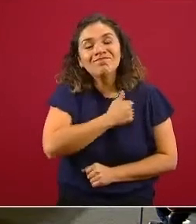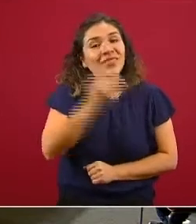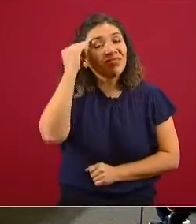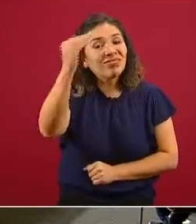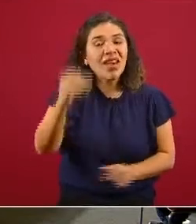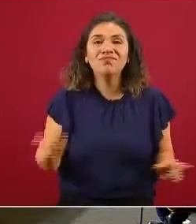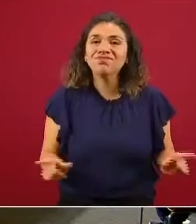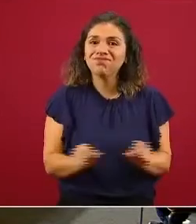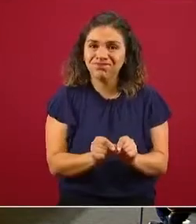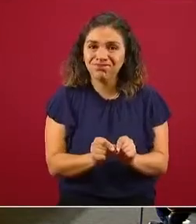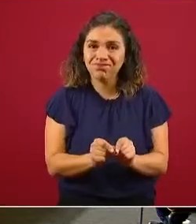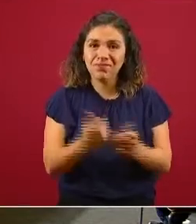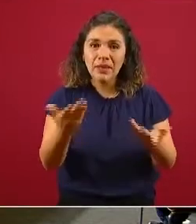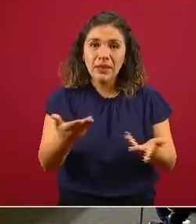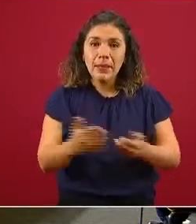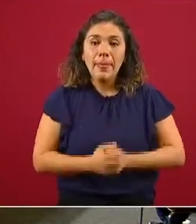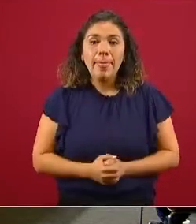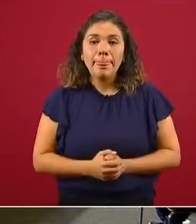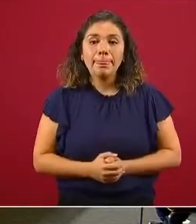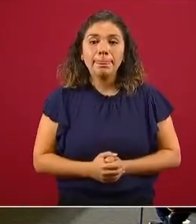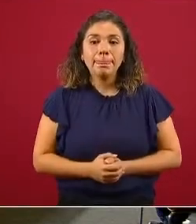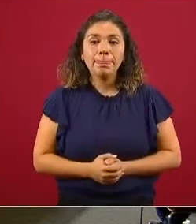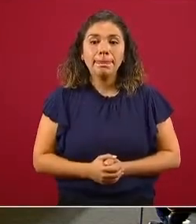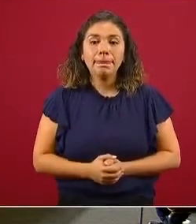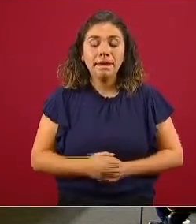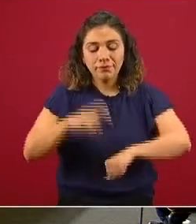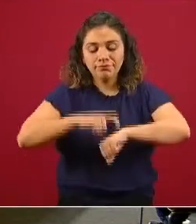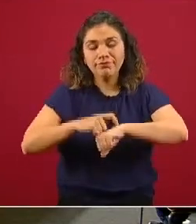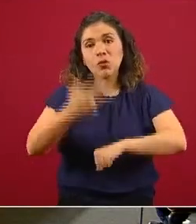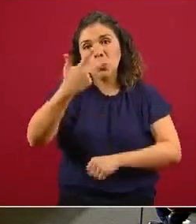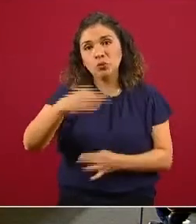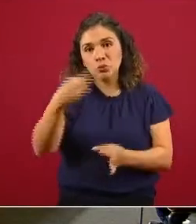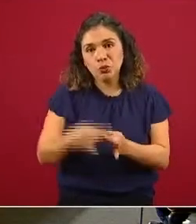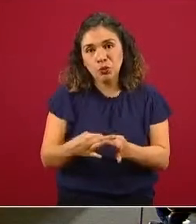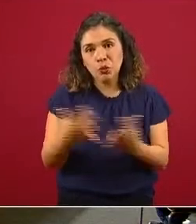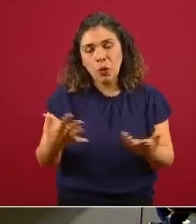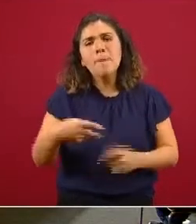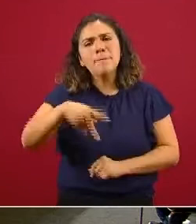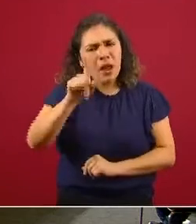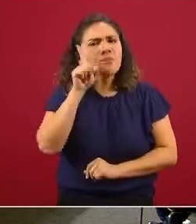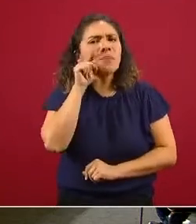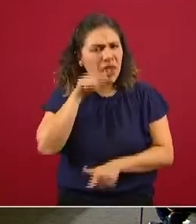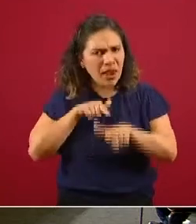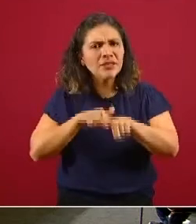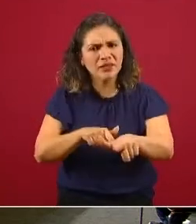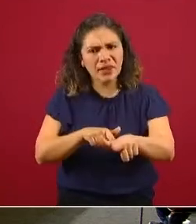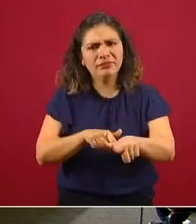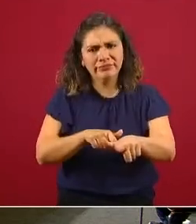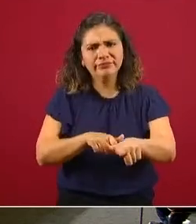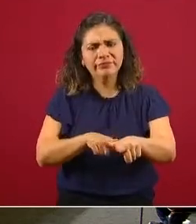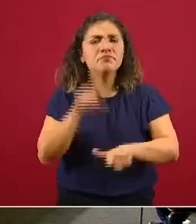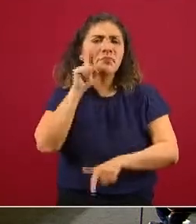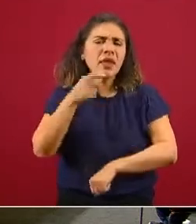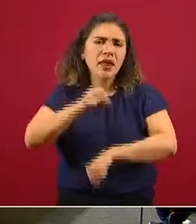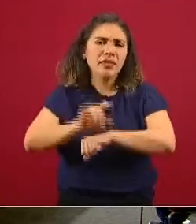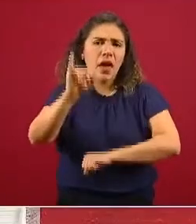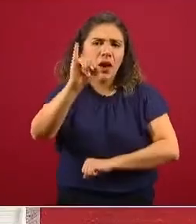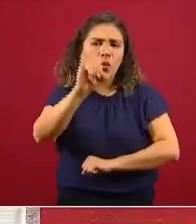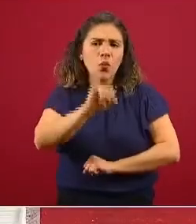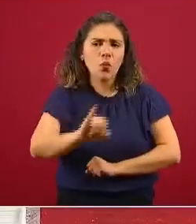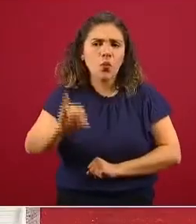nos acaba el tiempo, ya no hay tiempo para otra pregunta, son las 20 horas, pero mañana seguimos, mañana